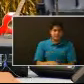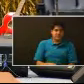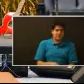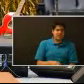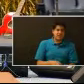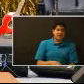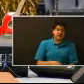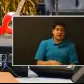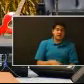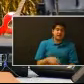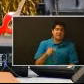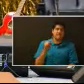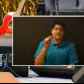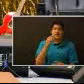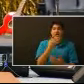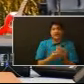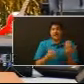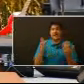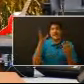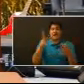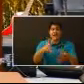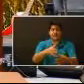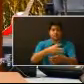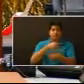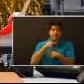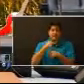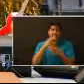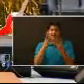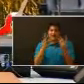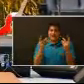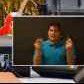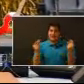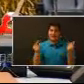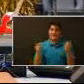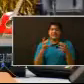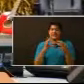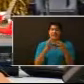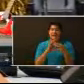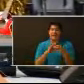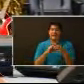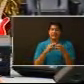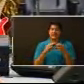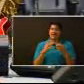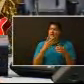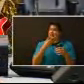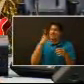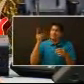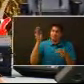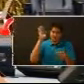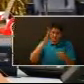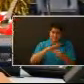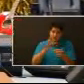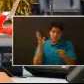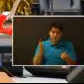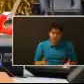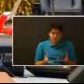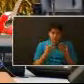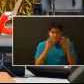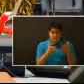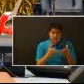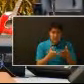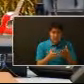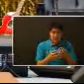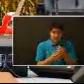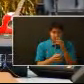A tomar la tierra en abundancia que Dios les va a dar, pero mire,